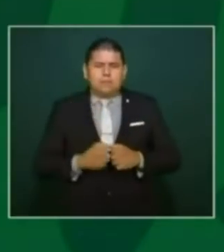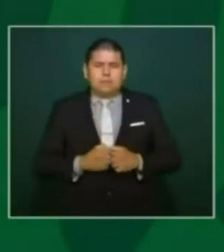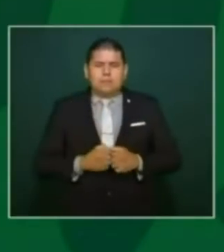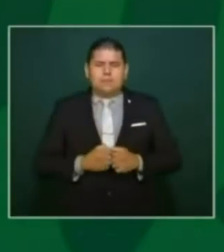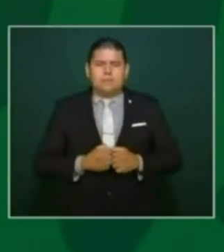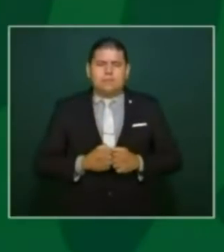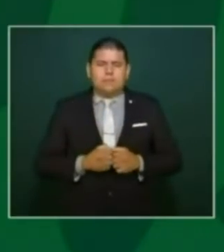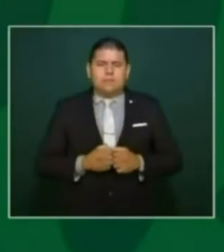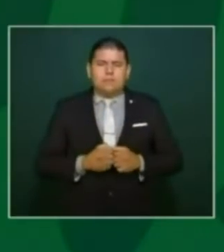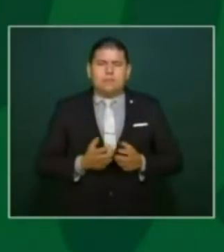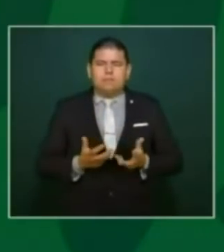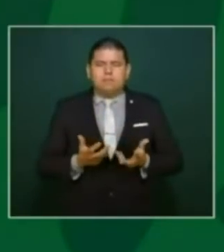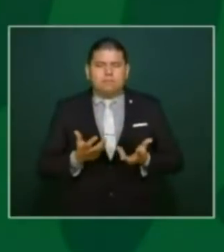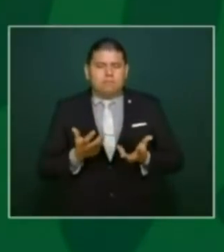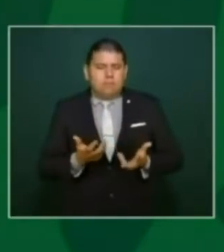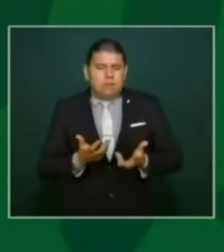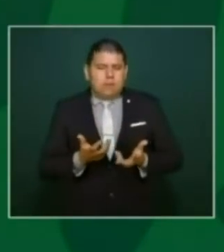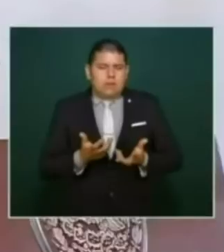la